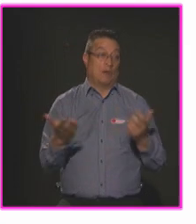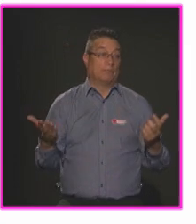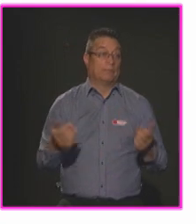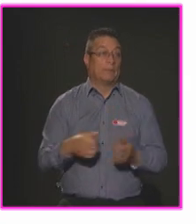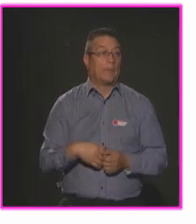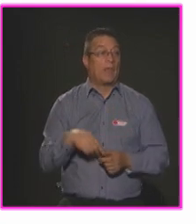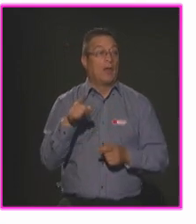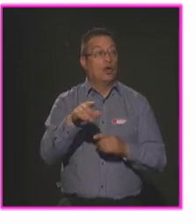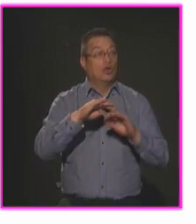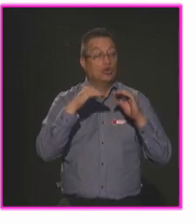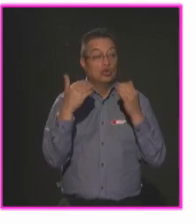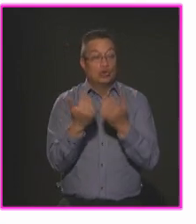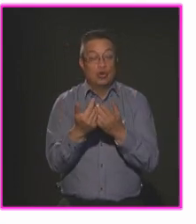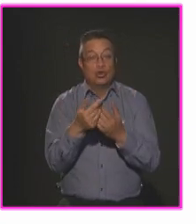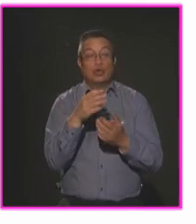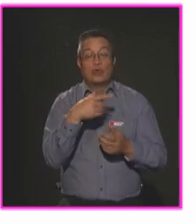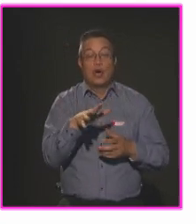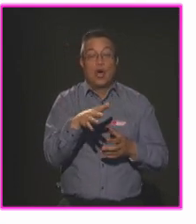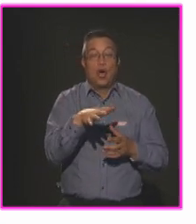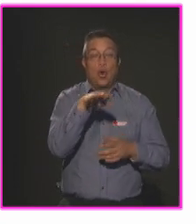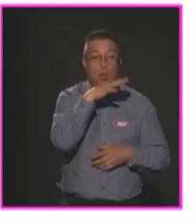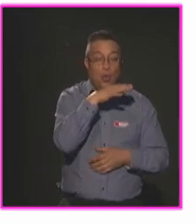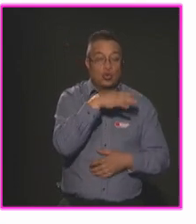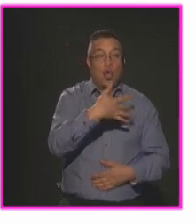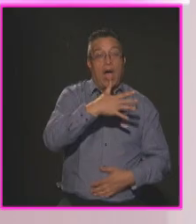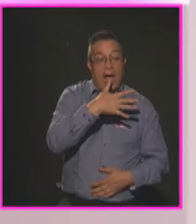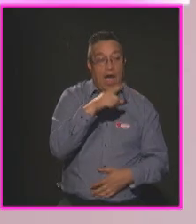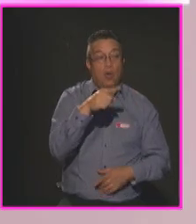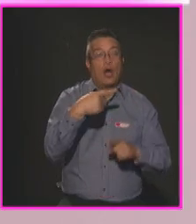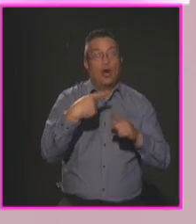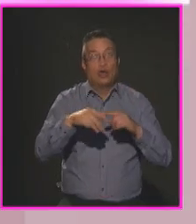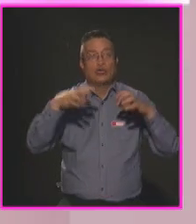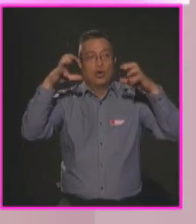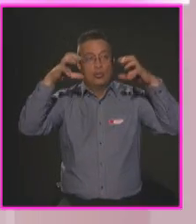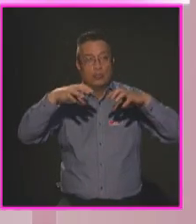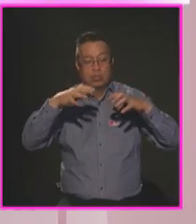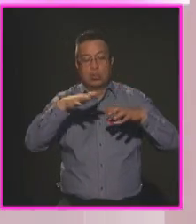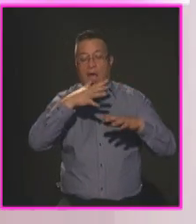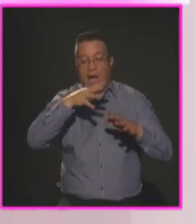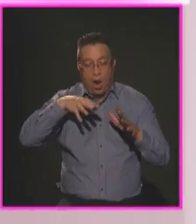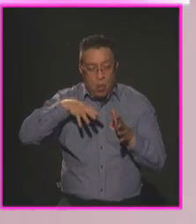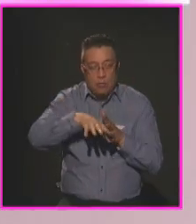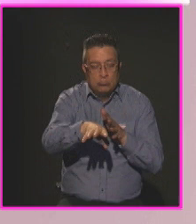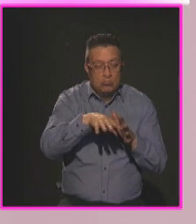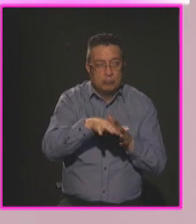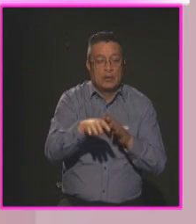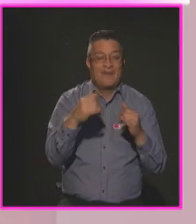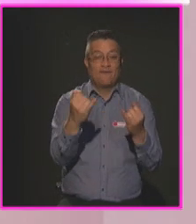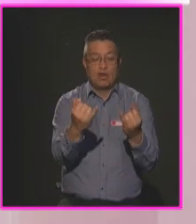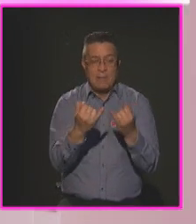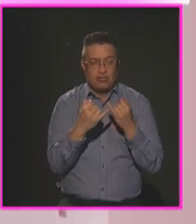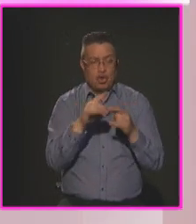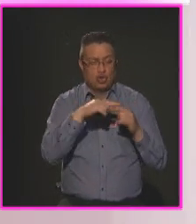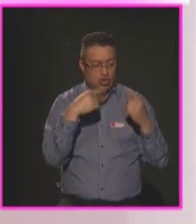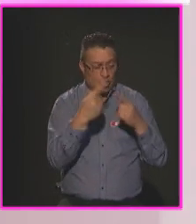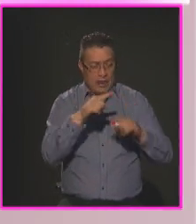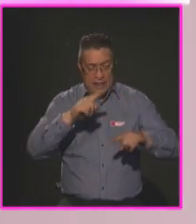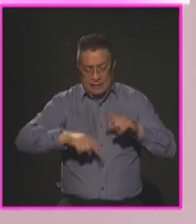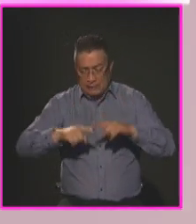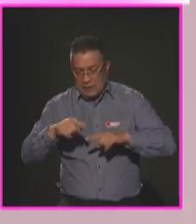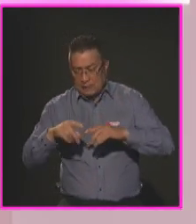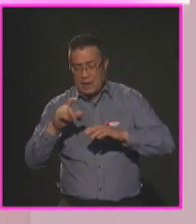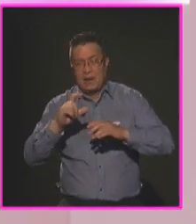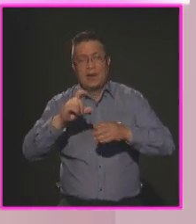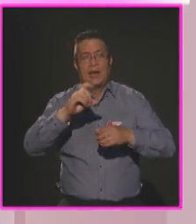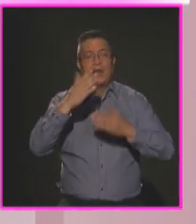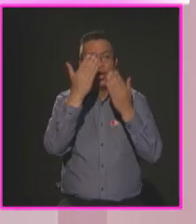Todo esto del consumo, junto con otras variables, precipitación, caudales superficiales, información de la cuenca, suelo, geología, todo